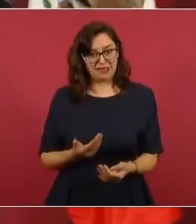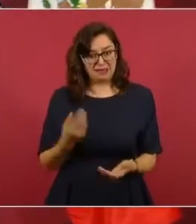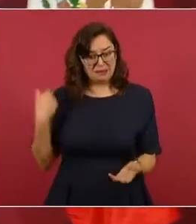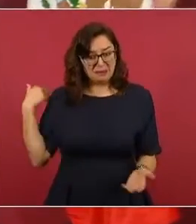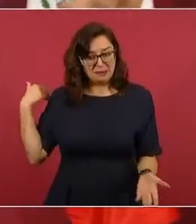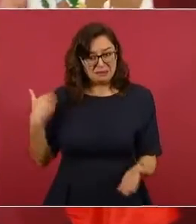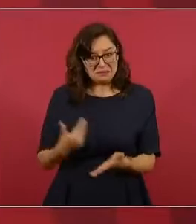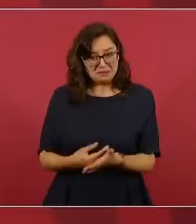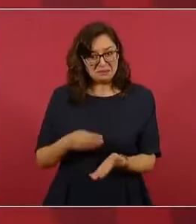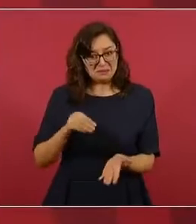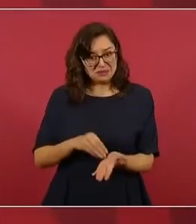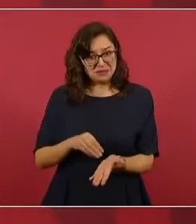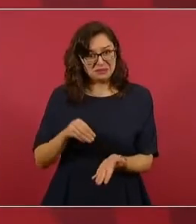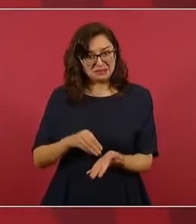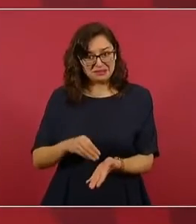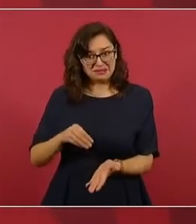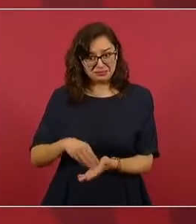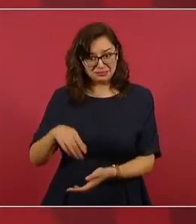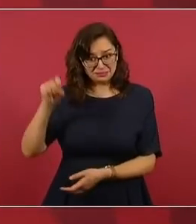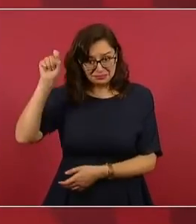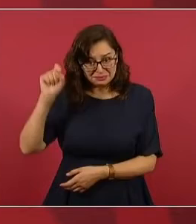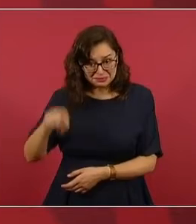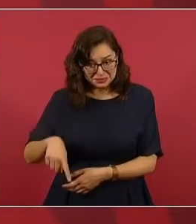ser lo mismo?